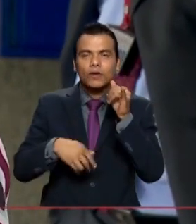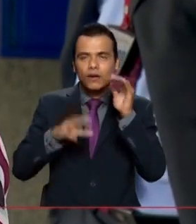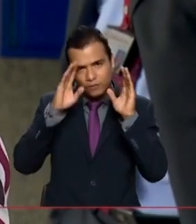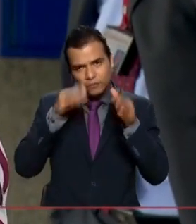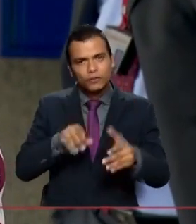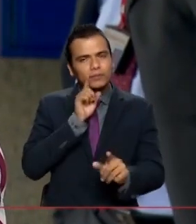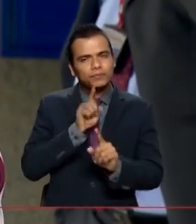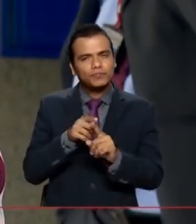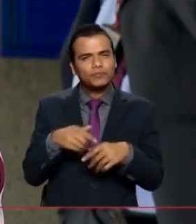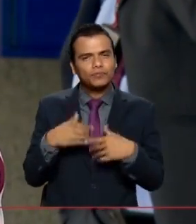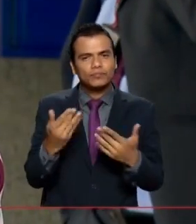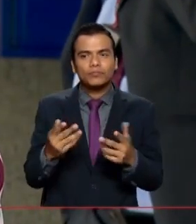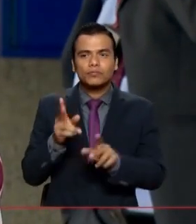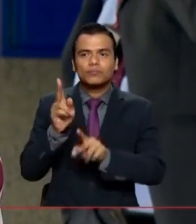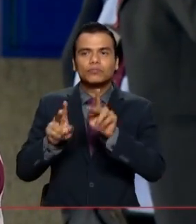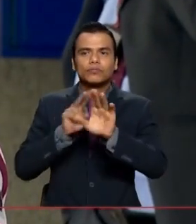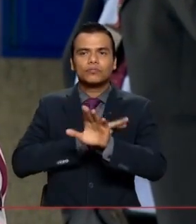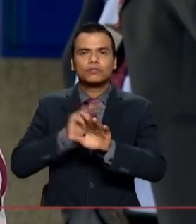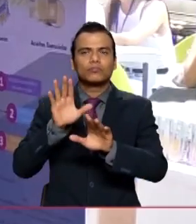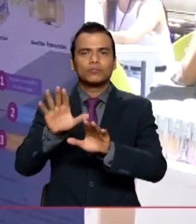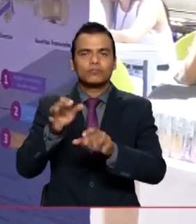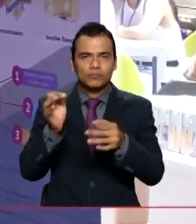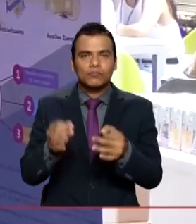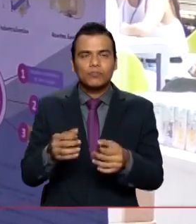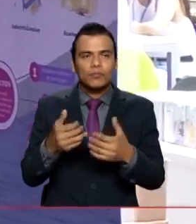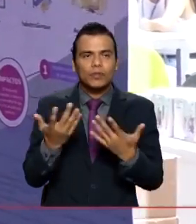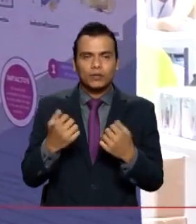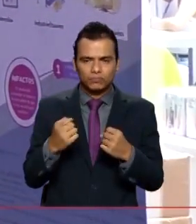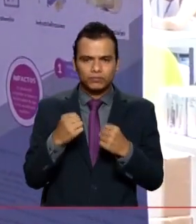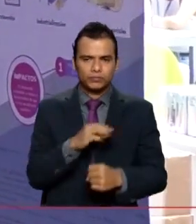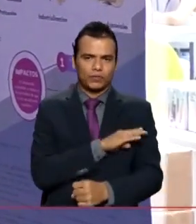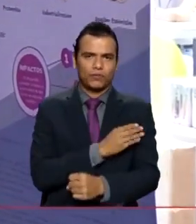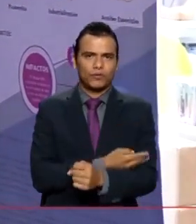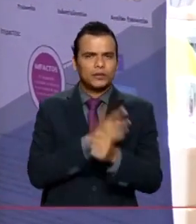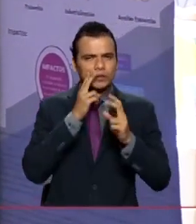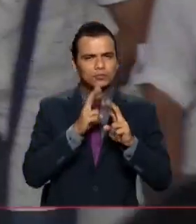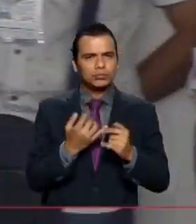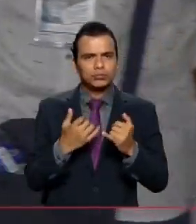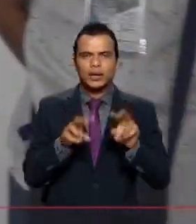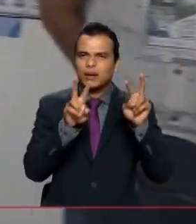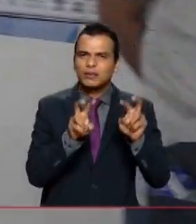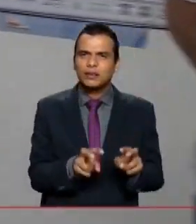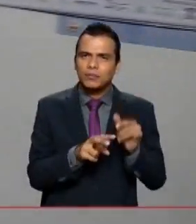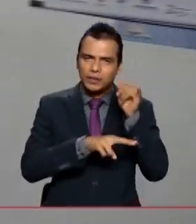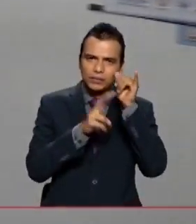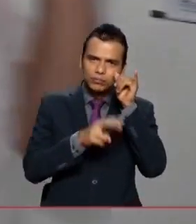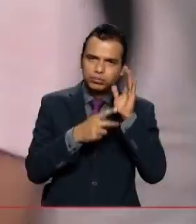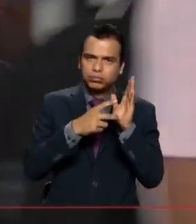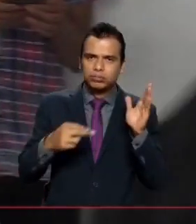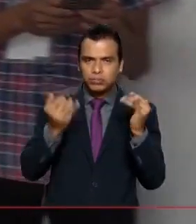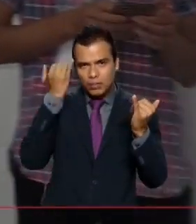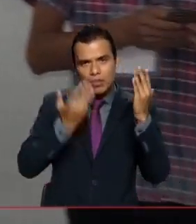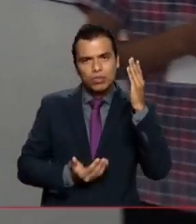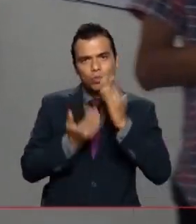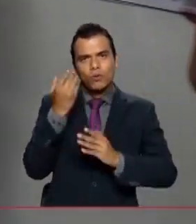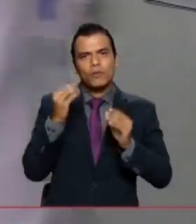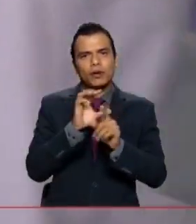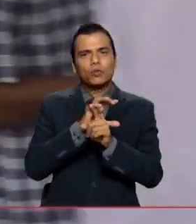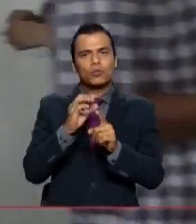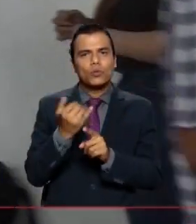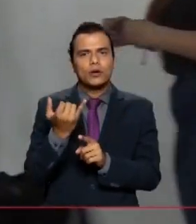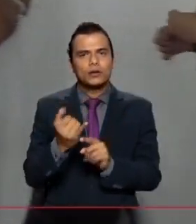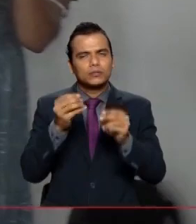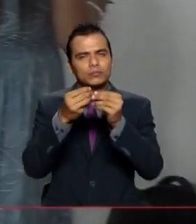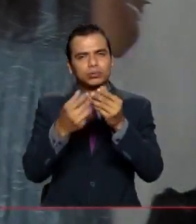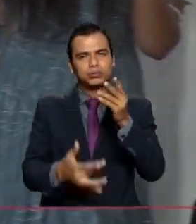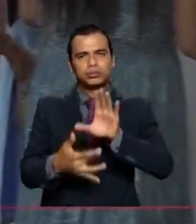que permita a los vallecaucanos fortalecer la atención. Ciencia, tecnología, innovación y cultura fue parte del encuentro regional que en